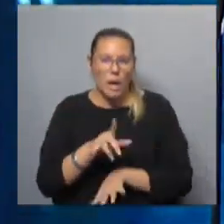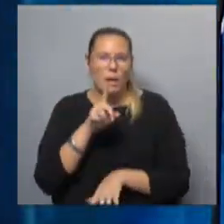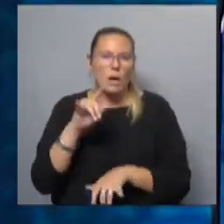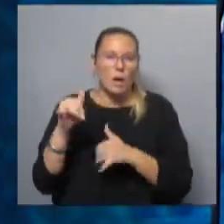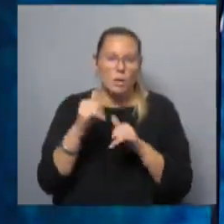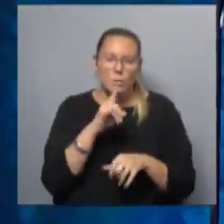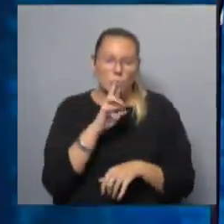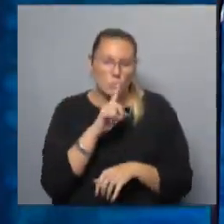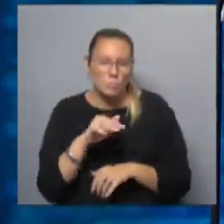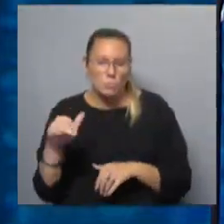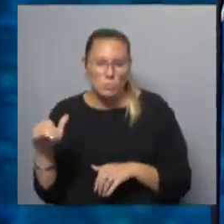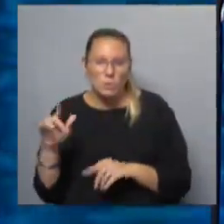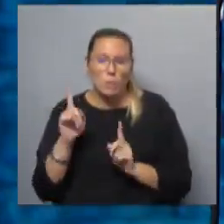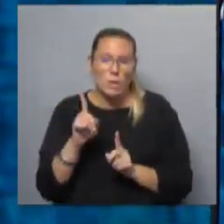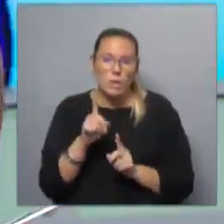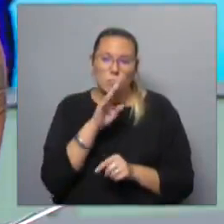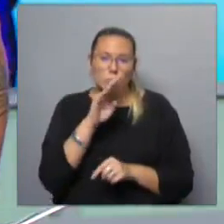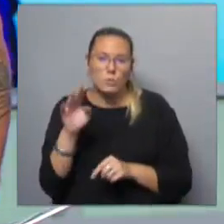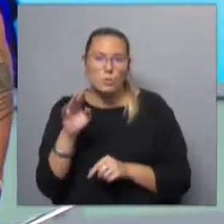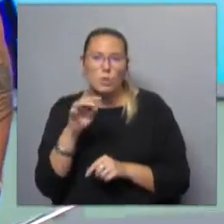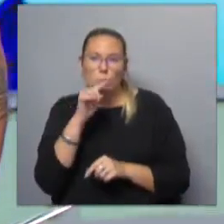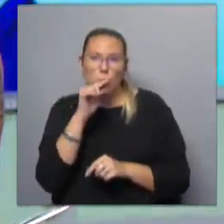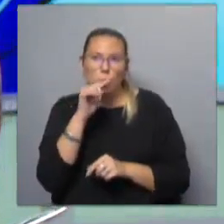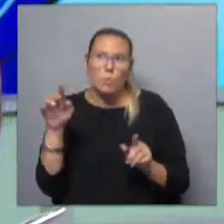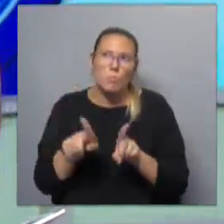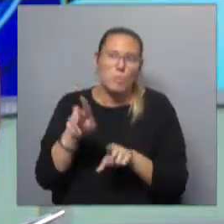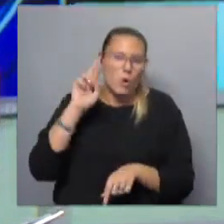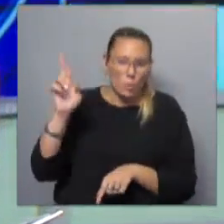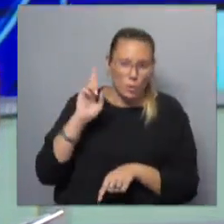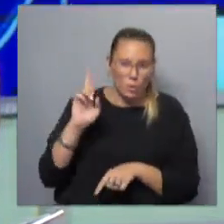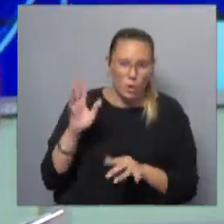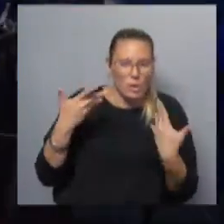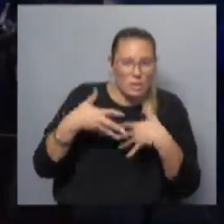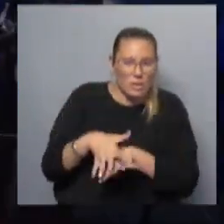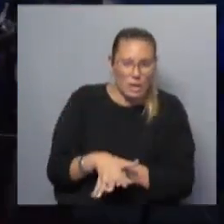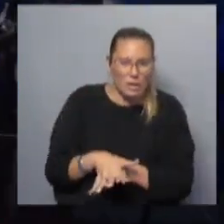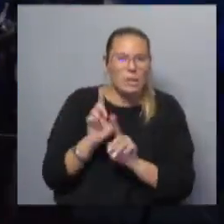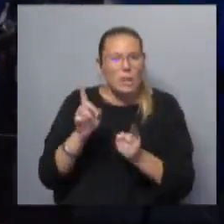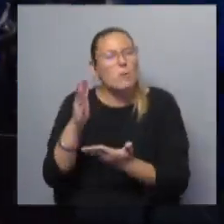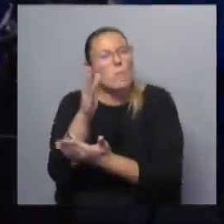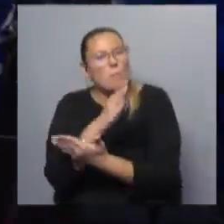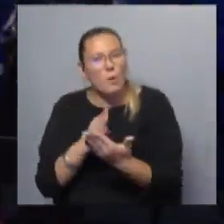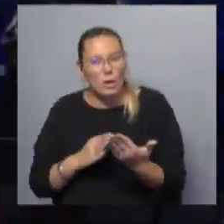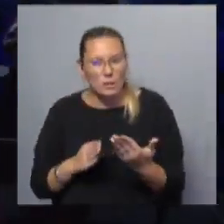silencio. Que sea también un sonido, pero también creo que la poesía